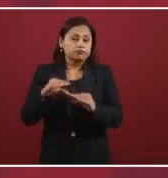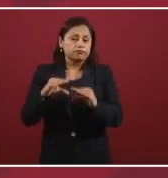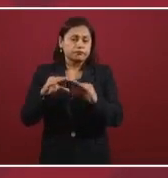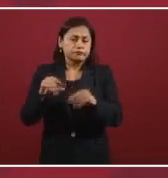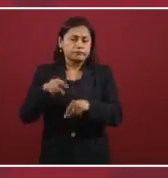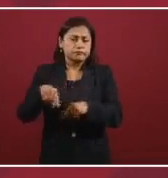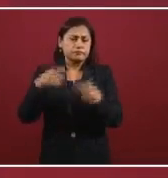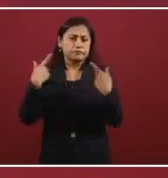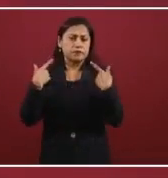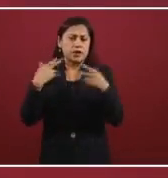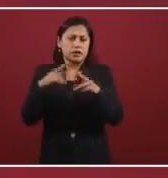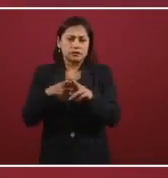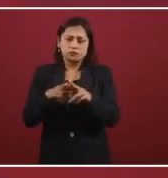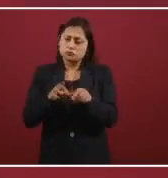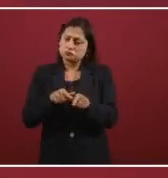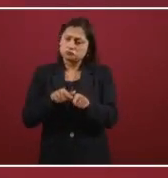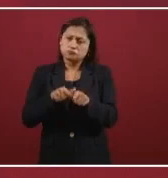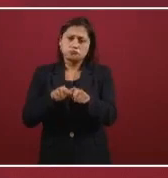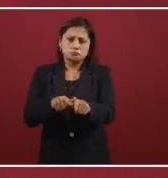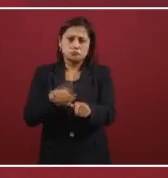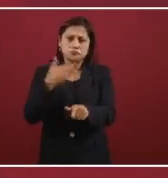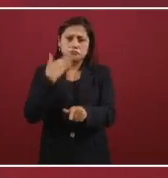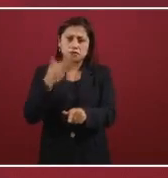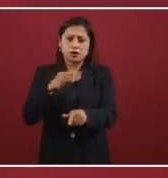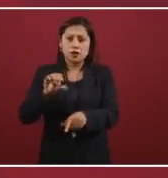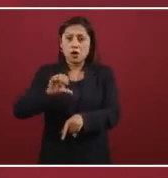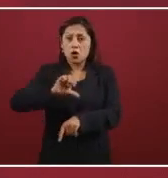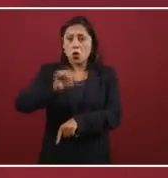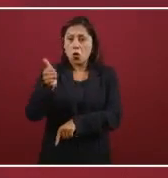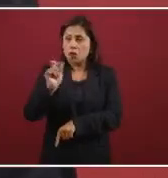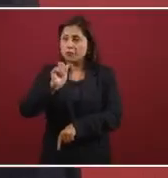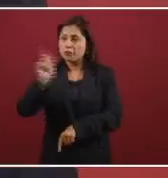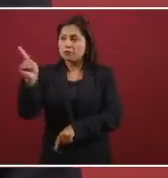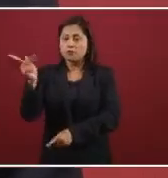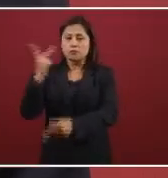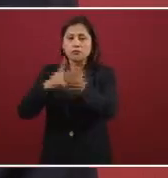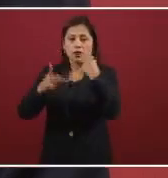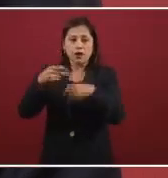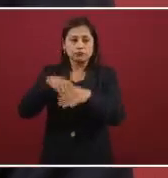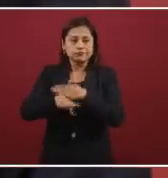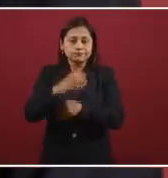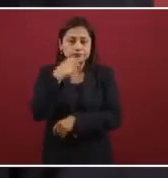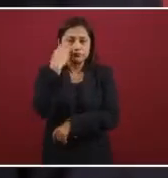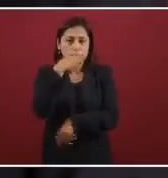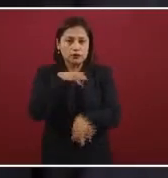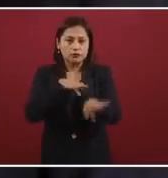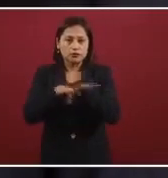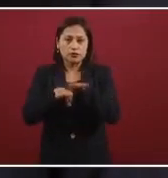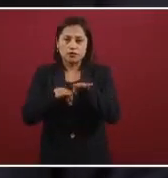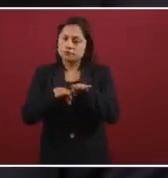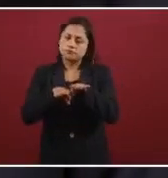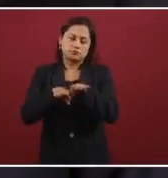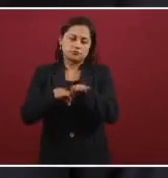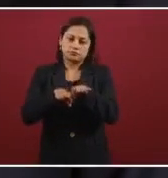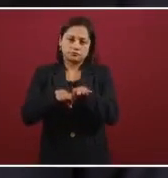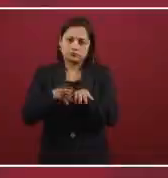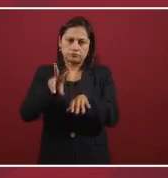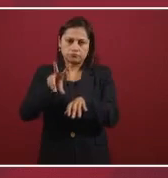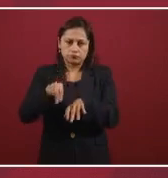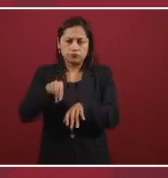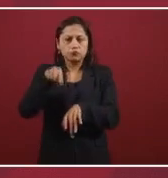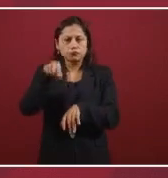a otro tipo de profesionales, que para eso son las